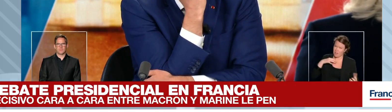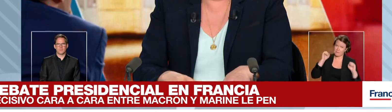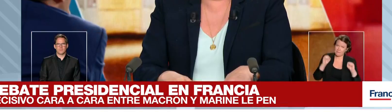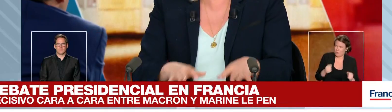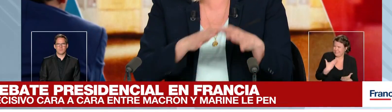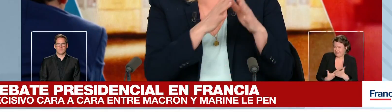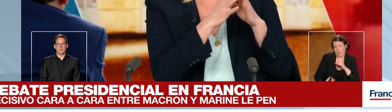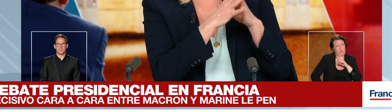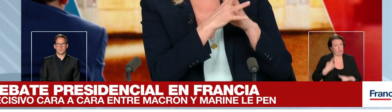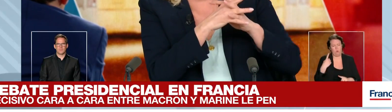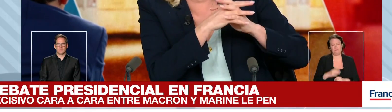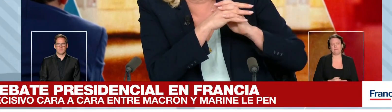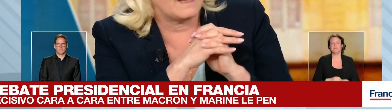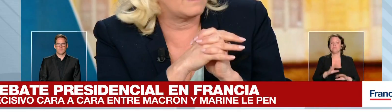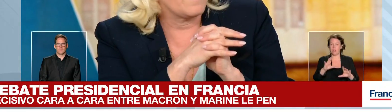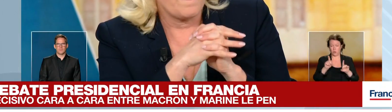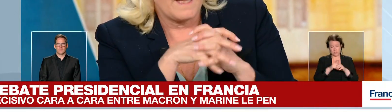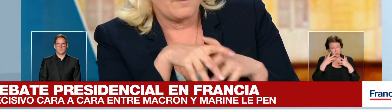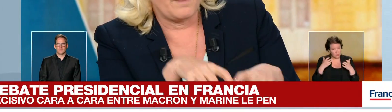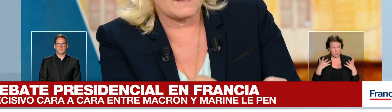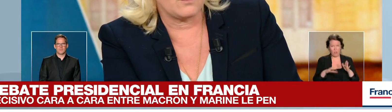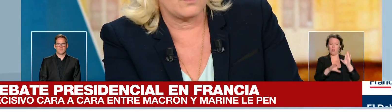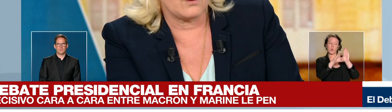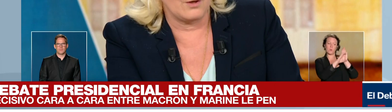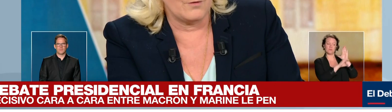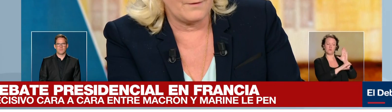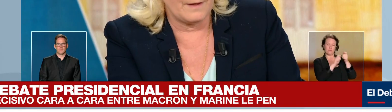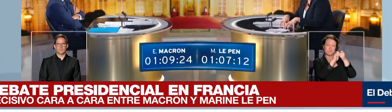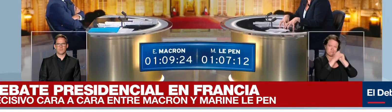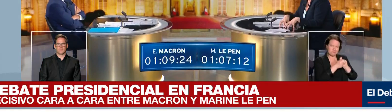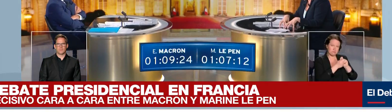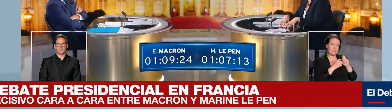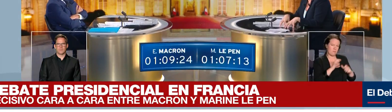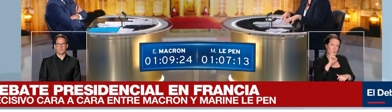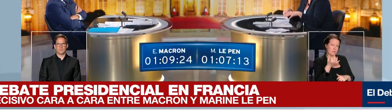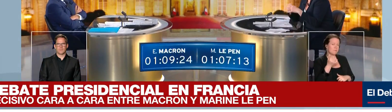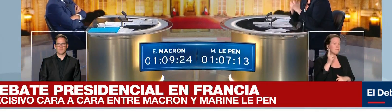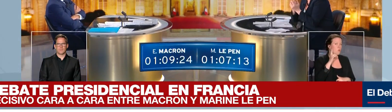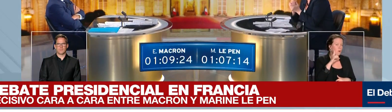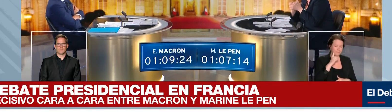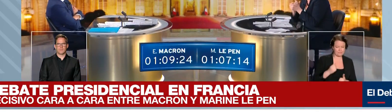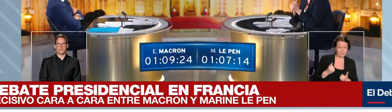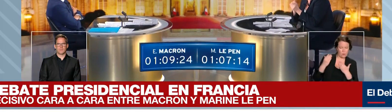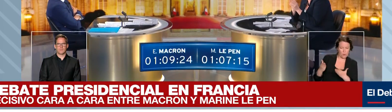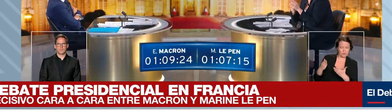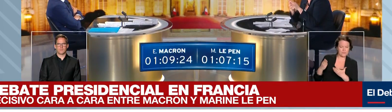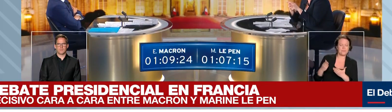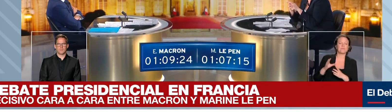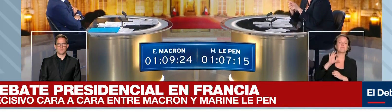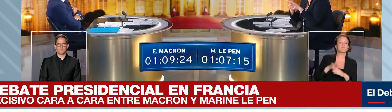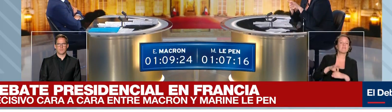estar allí representadas. Yo también deseo, y ya lo dije, hacer una revisión constitucional, porque en mi